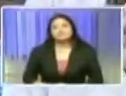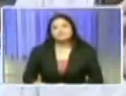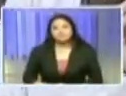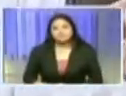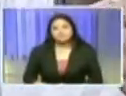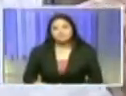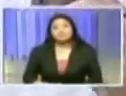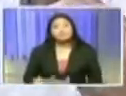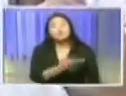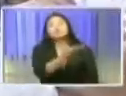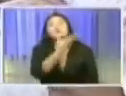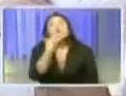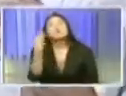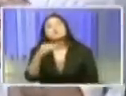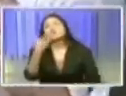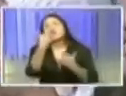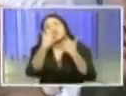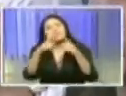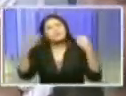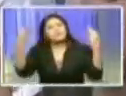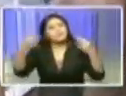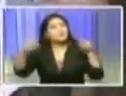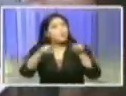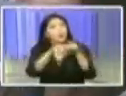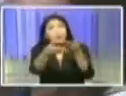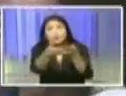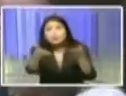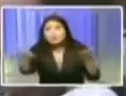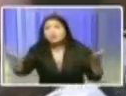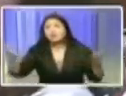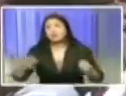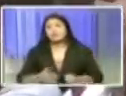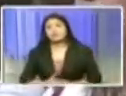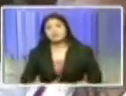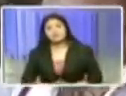Una juventud libre de verdad, como ustedes.